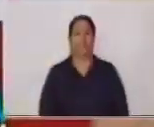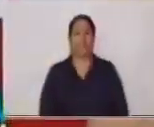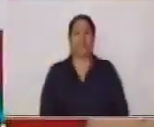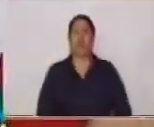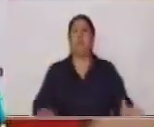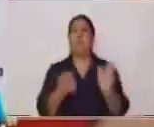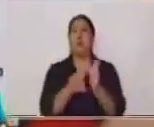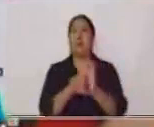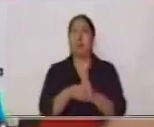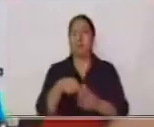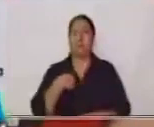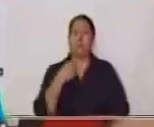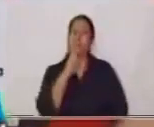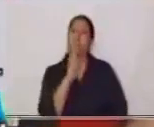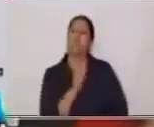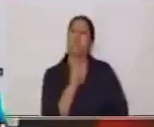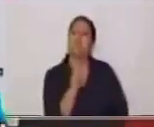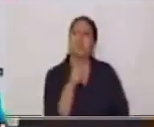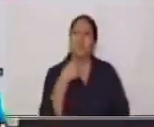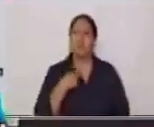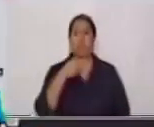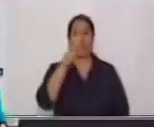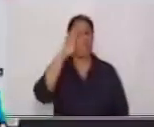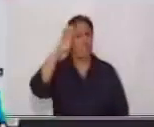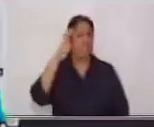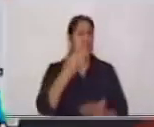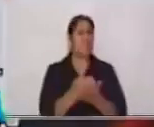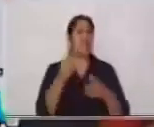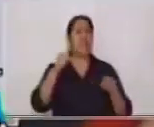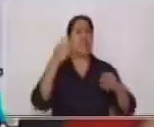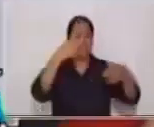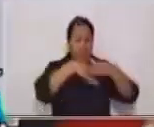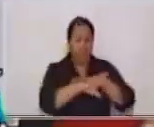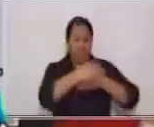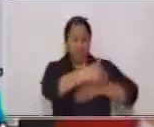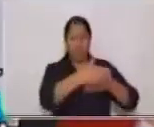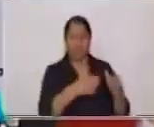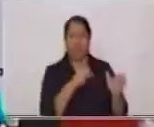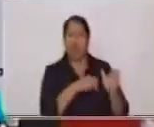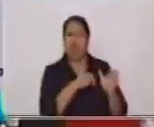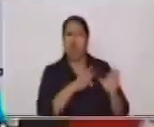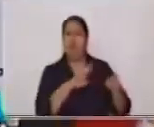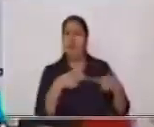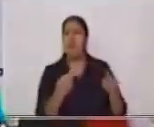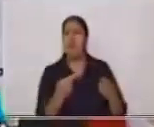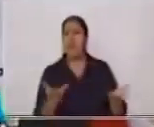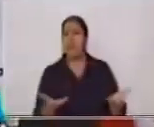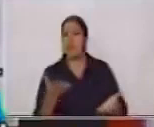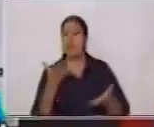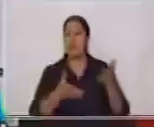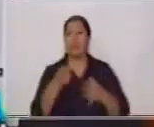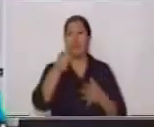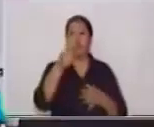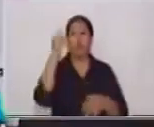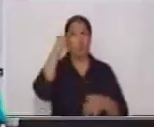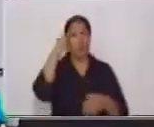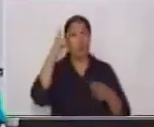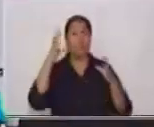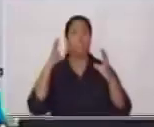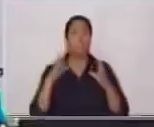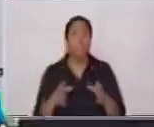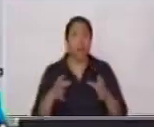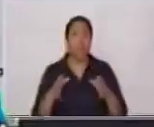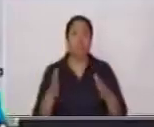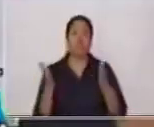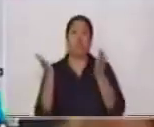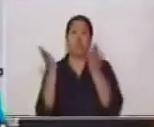¿qué crees que va a haber adentro de mi regalo? Tú puedes haber hecho predicciones, tal vez a alguno se le ocurrió que una pelota, que alguna comida, que algún